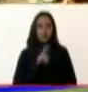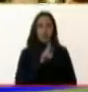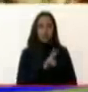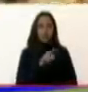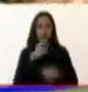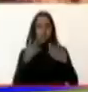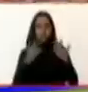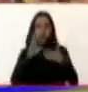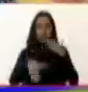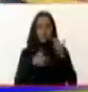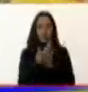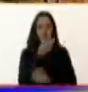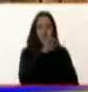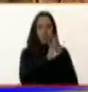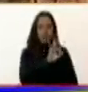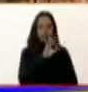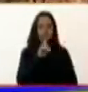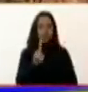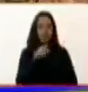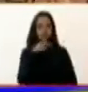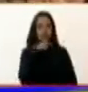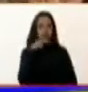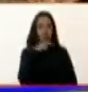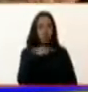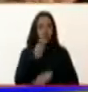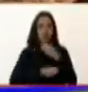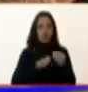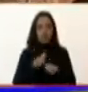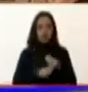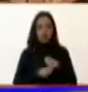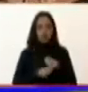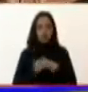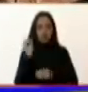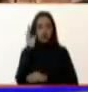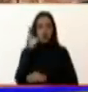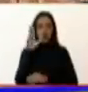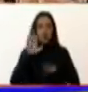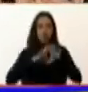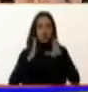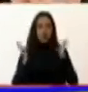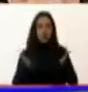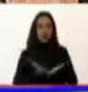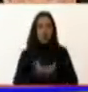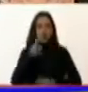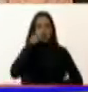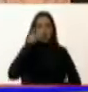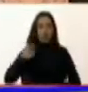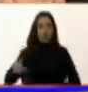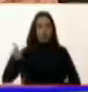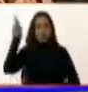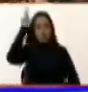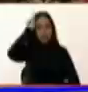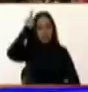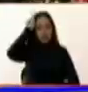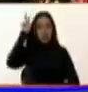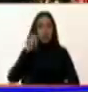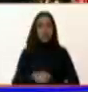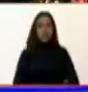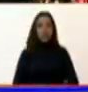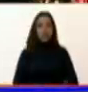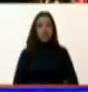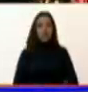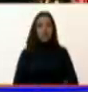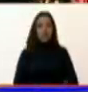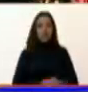al 31 de octubre se hizo el Congreso Mundial de Pueblos Originarios e Indígenas